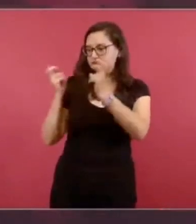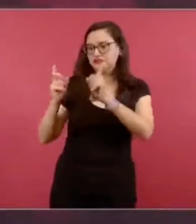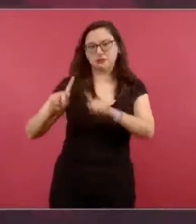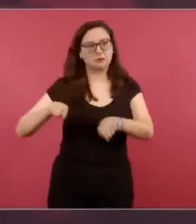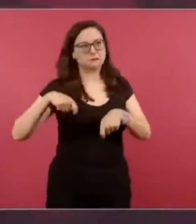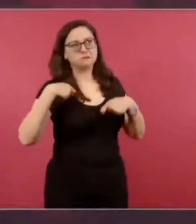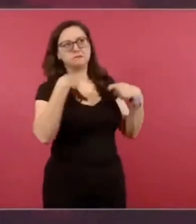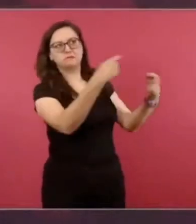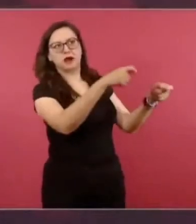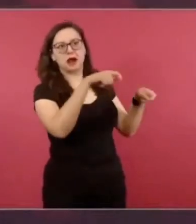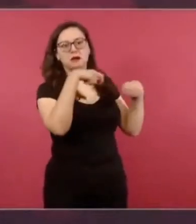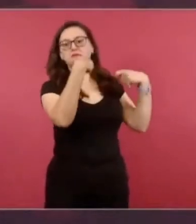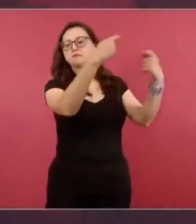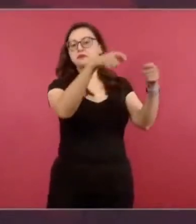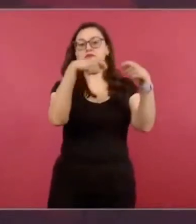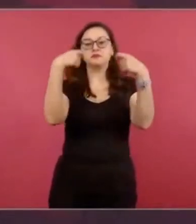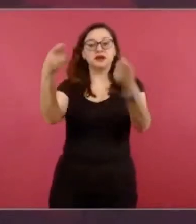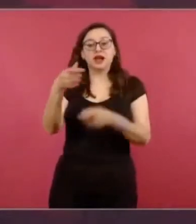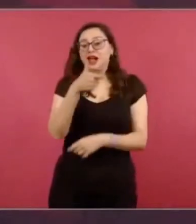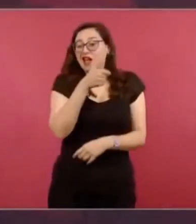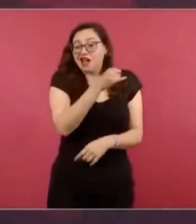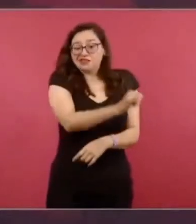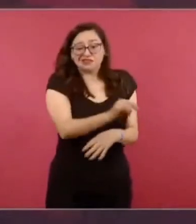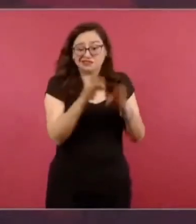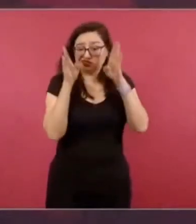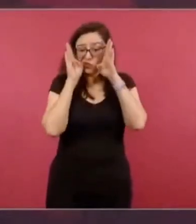Como han sido siempre los conservadores del país,